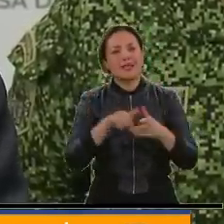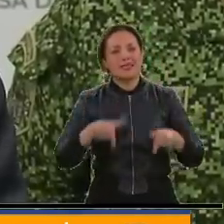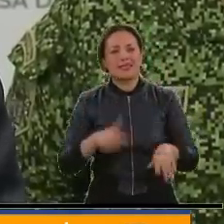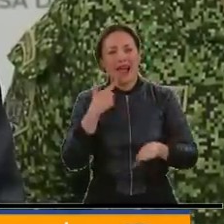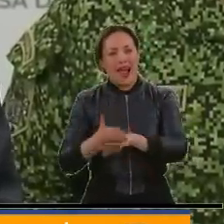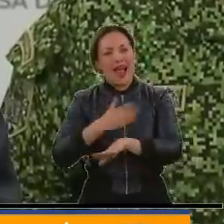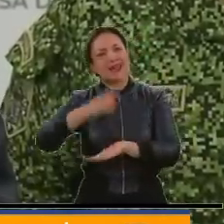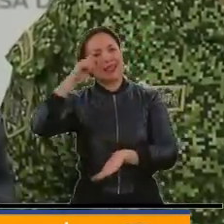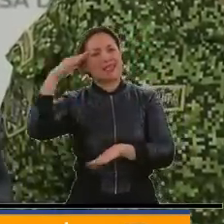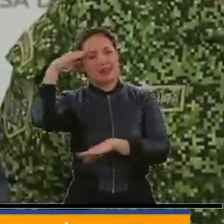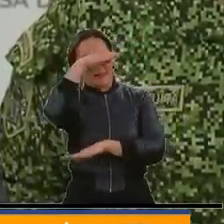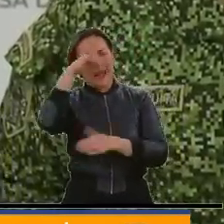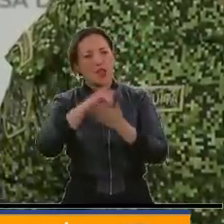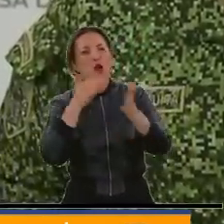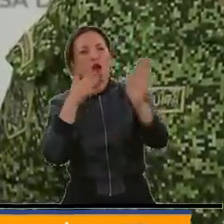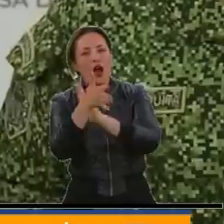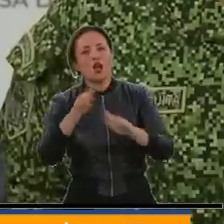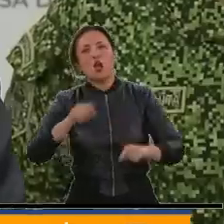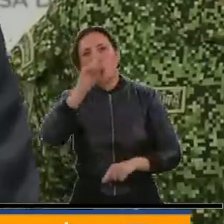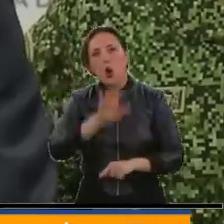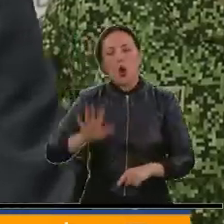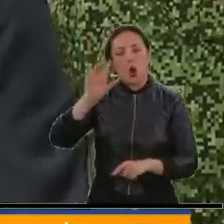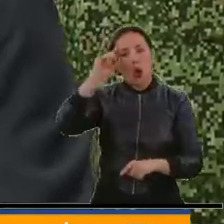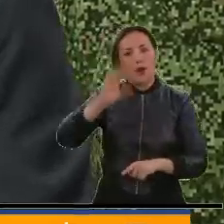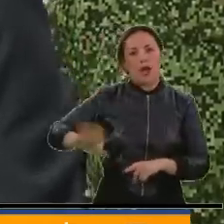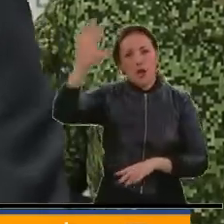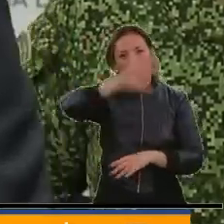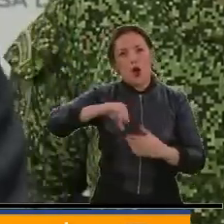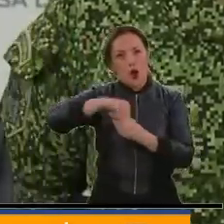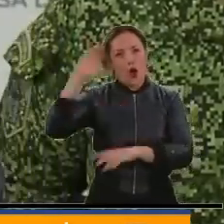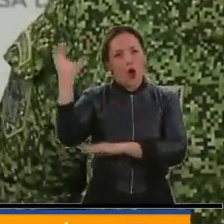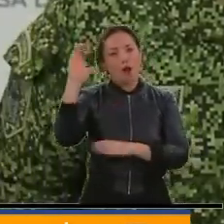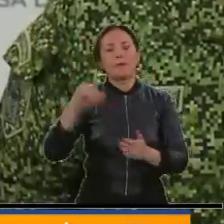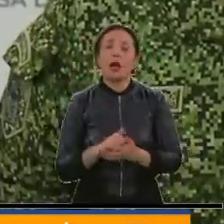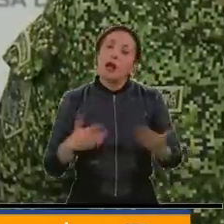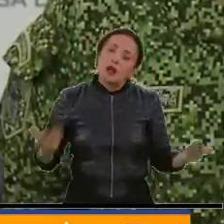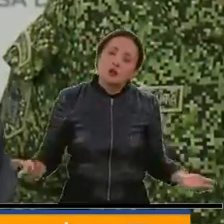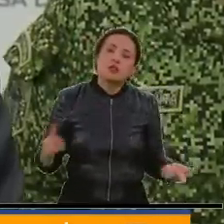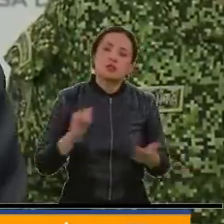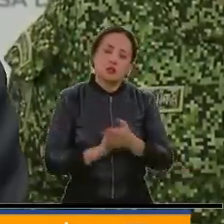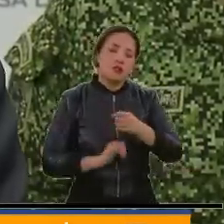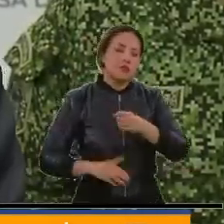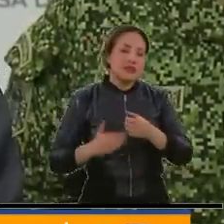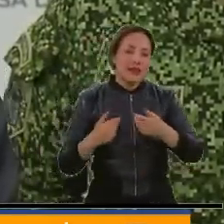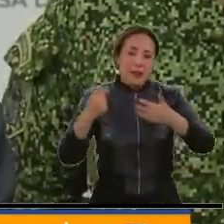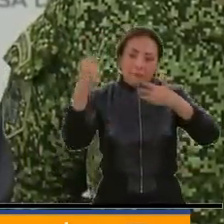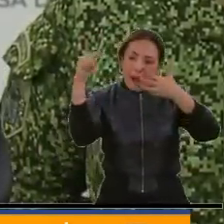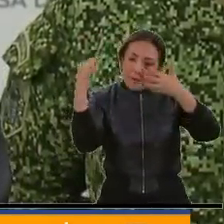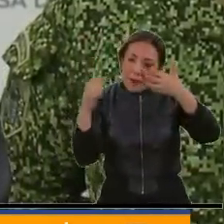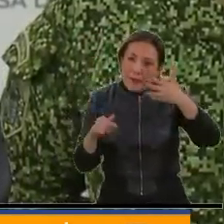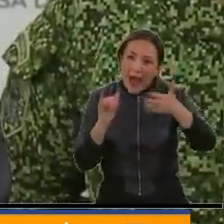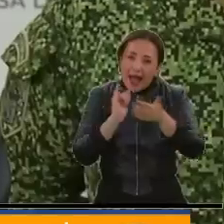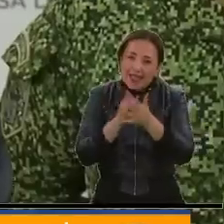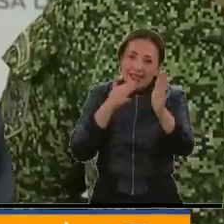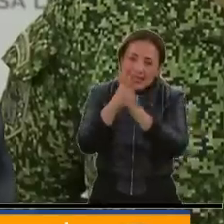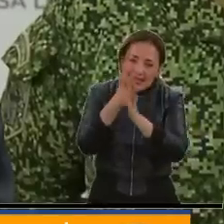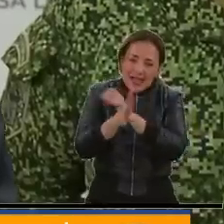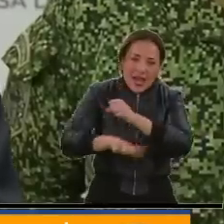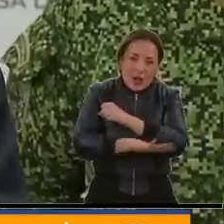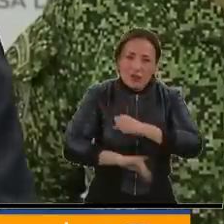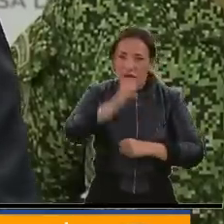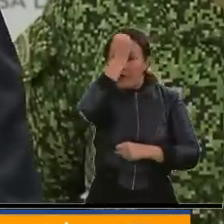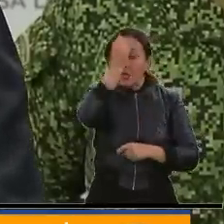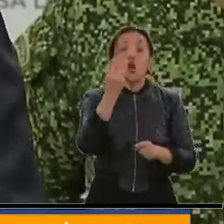señor Presidente de la República y el Gobierno Nacional. De tal manera que, con fundamento en todas estas expresiones,